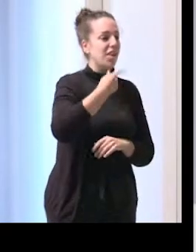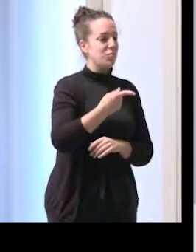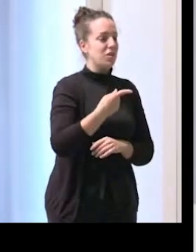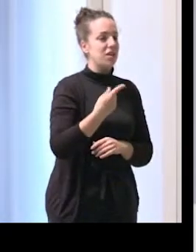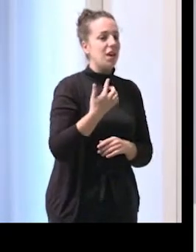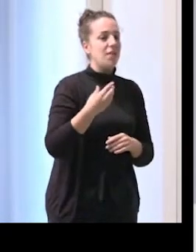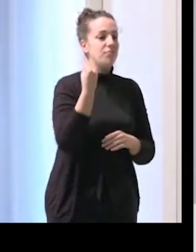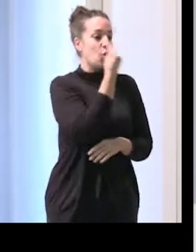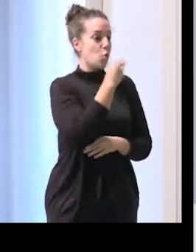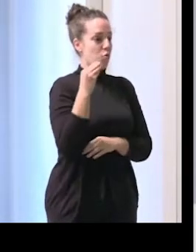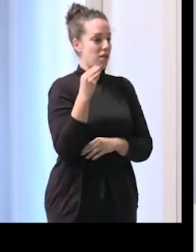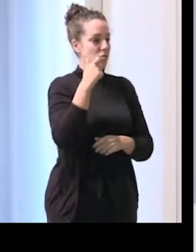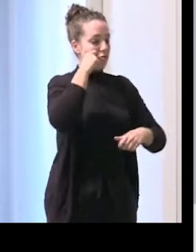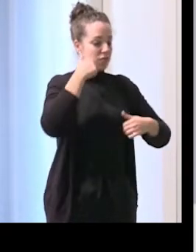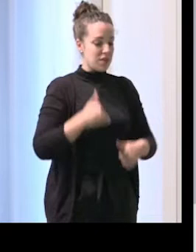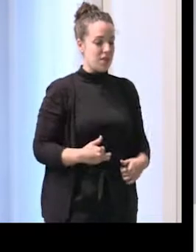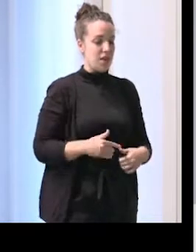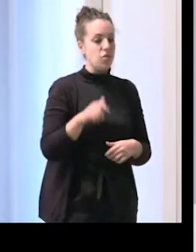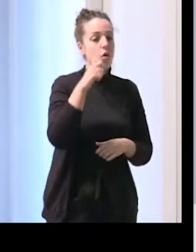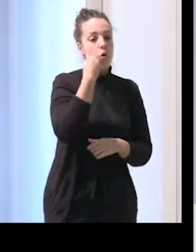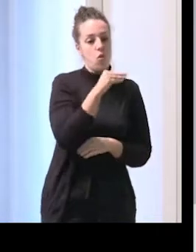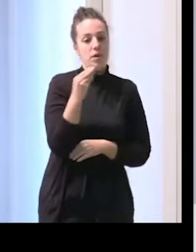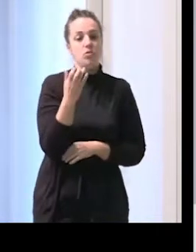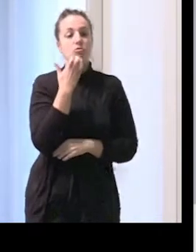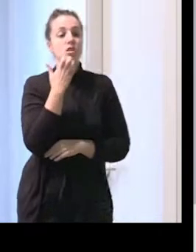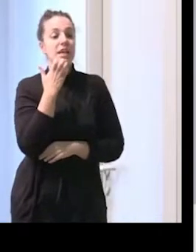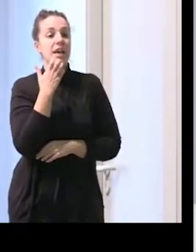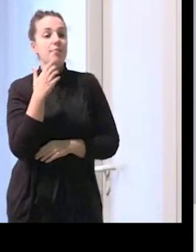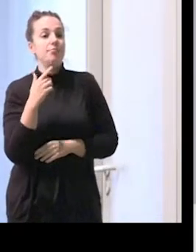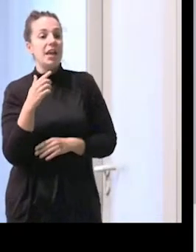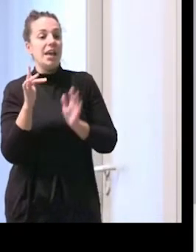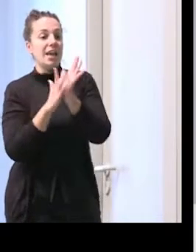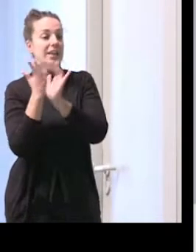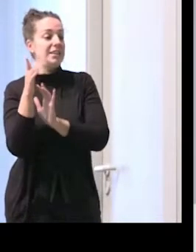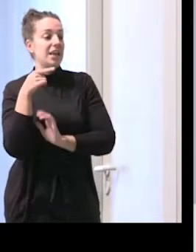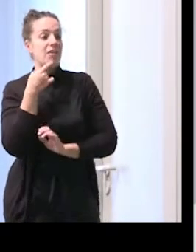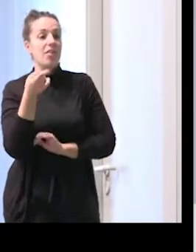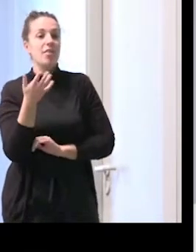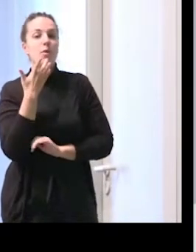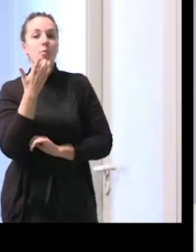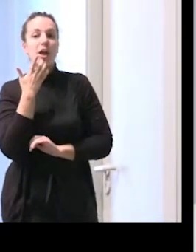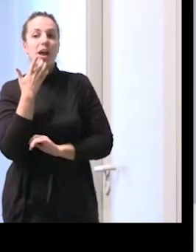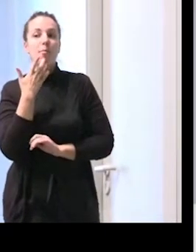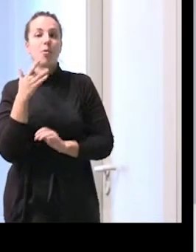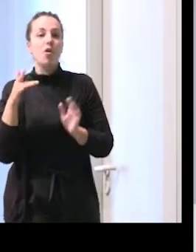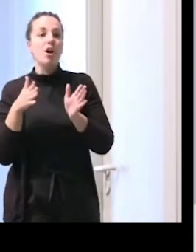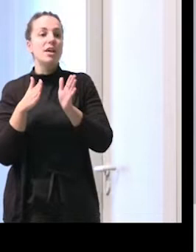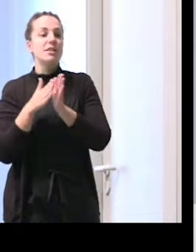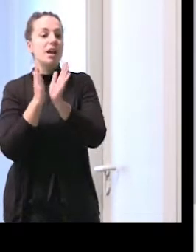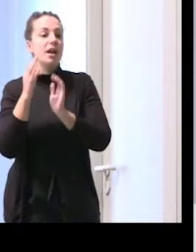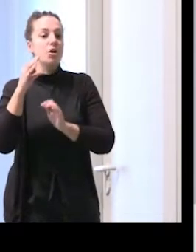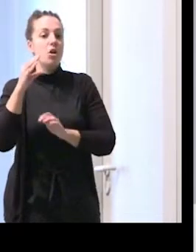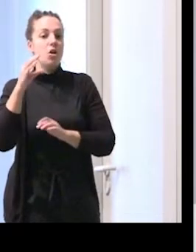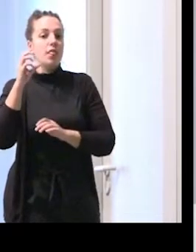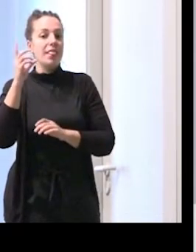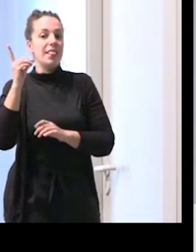funcionalidad y juventud en nuestros tejidos. Si vamos al rito cristiano, tenemos la descripción, por ejemplo, de San Cosme y San Damián,